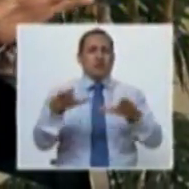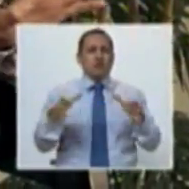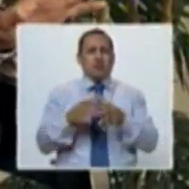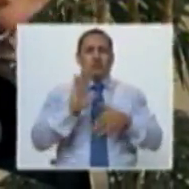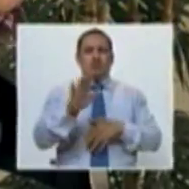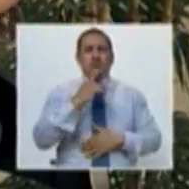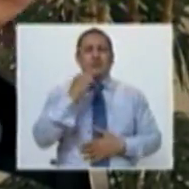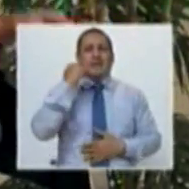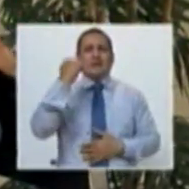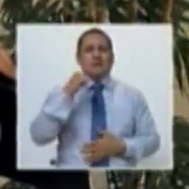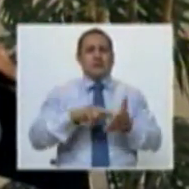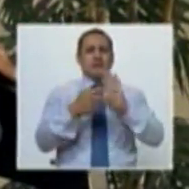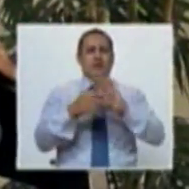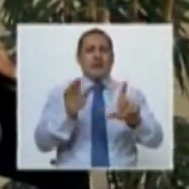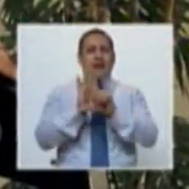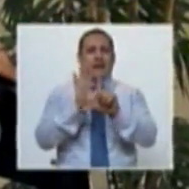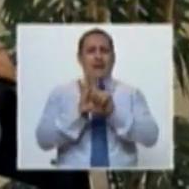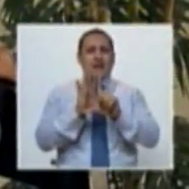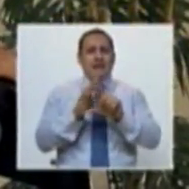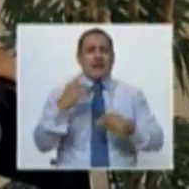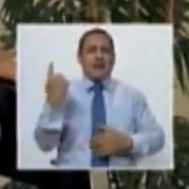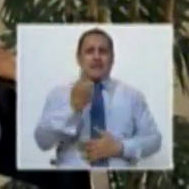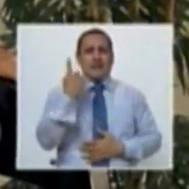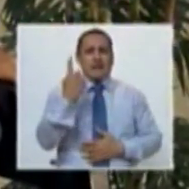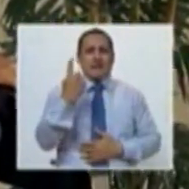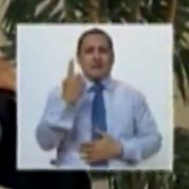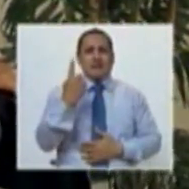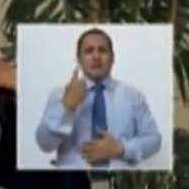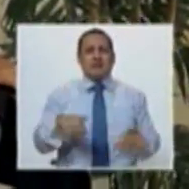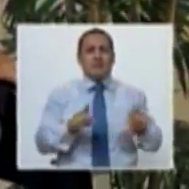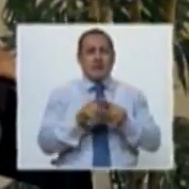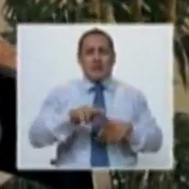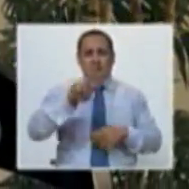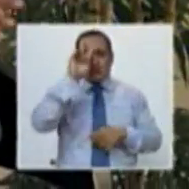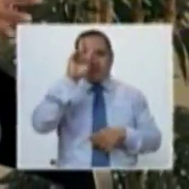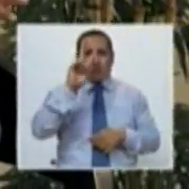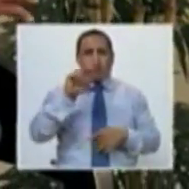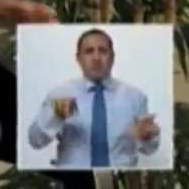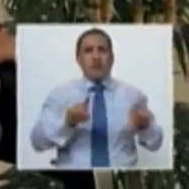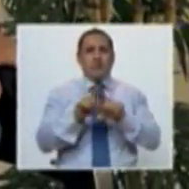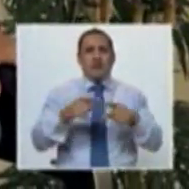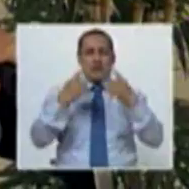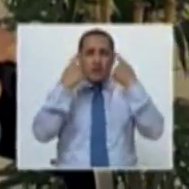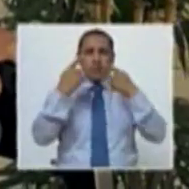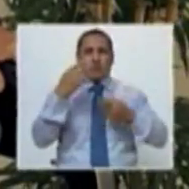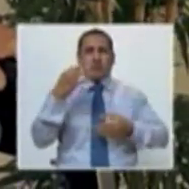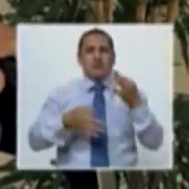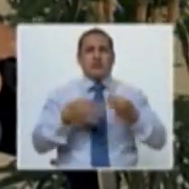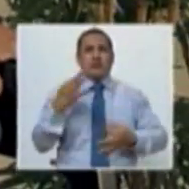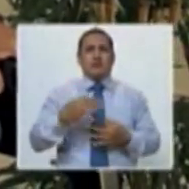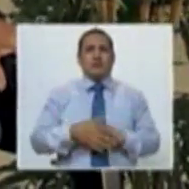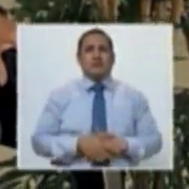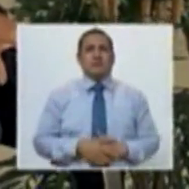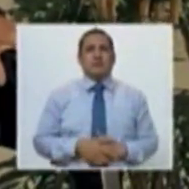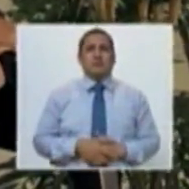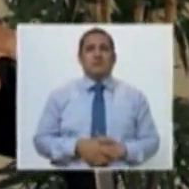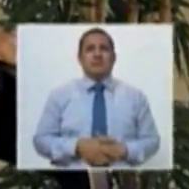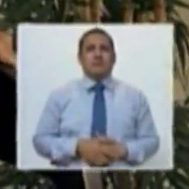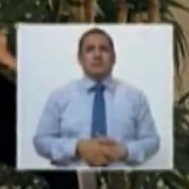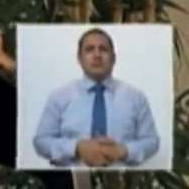es la legislación en el Perú, o la doctrina jurídica.